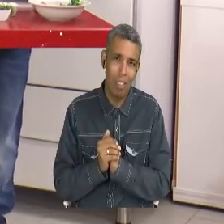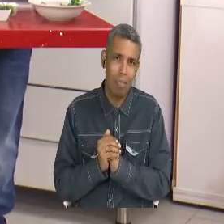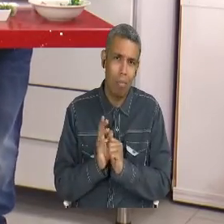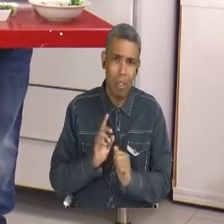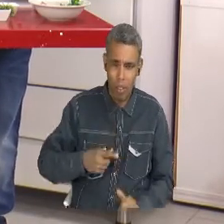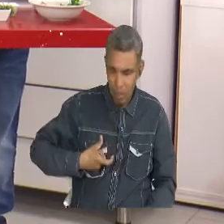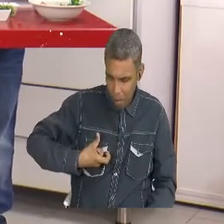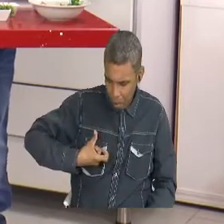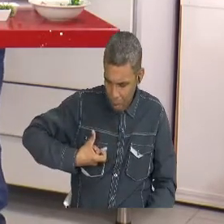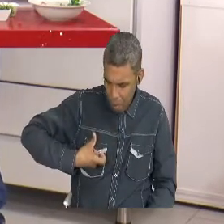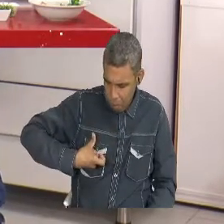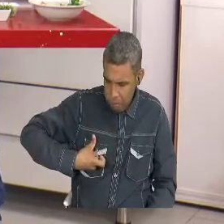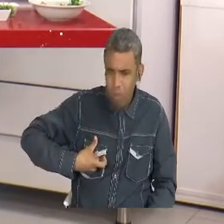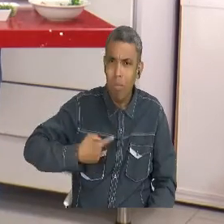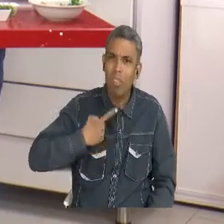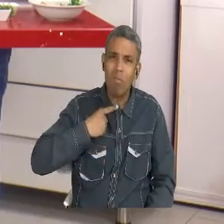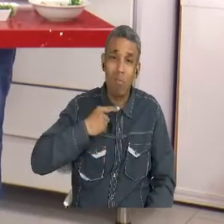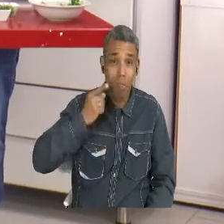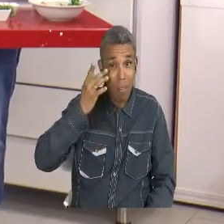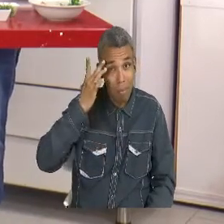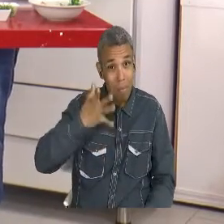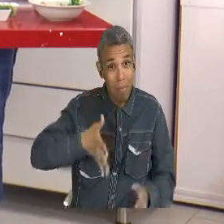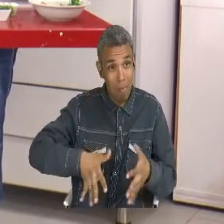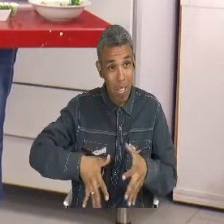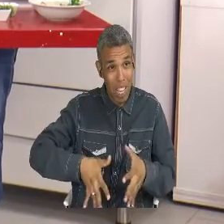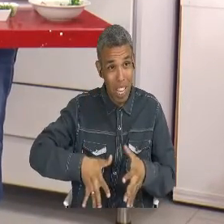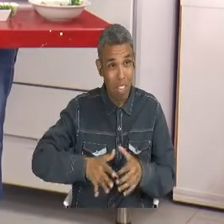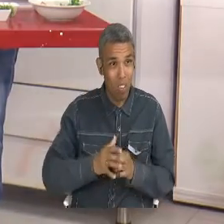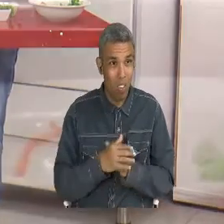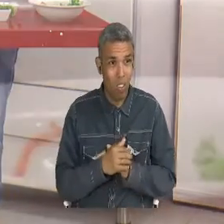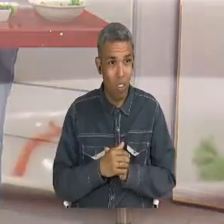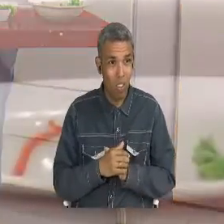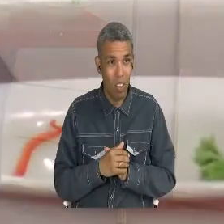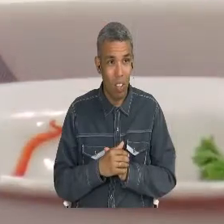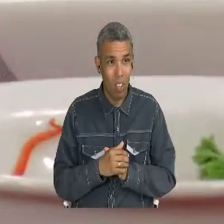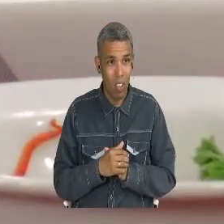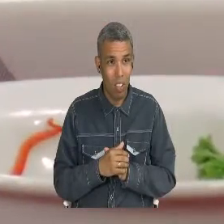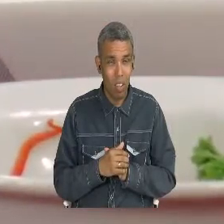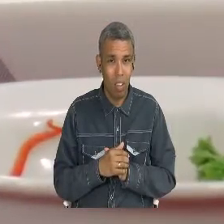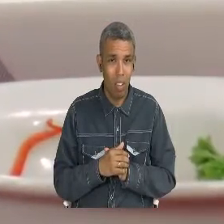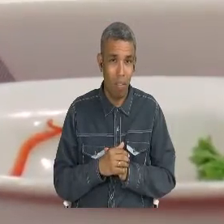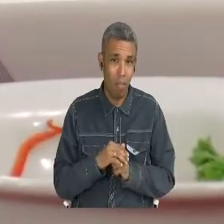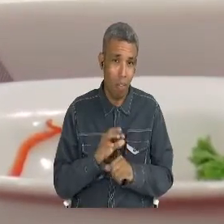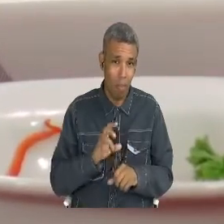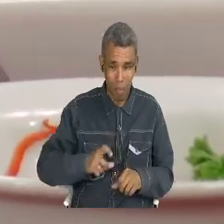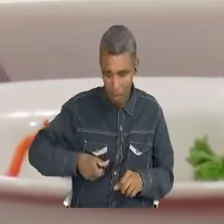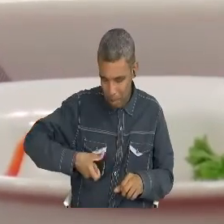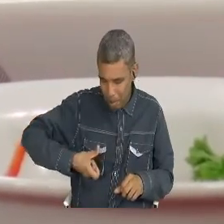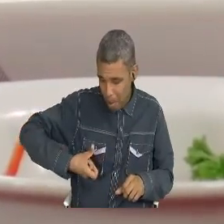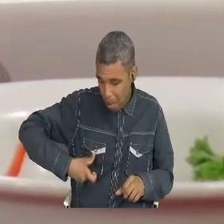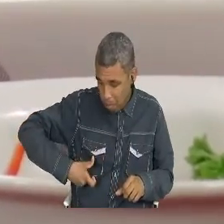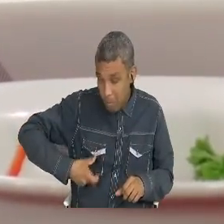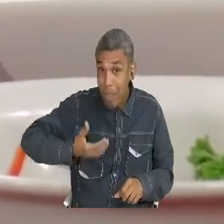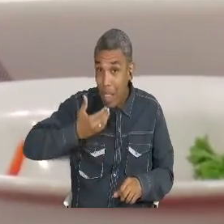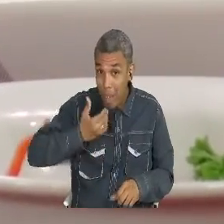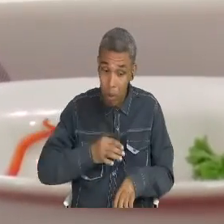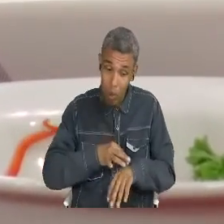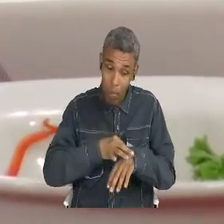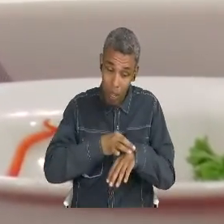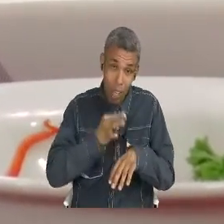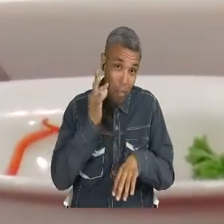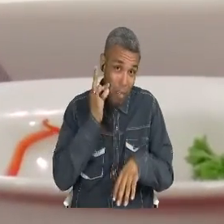por la cuestión de que me daba mucho miedo el hecho de que pues, como soy tan delicada con mi piel, me daba miedo de salir alérgica. Y este año